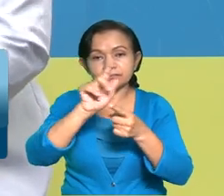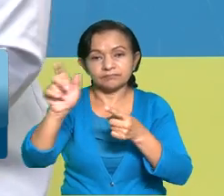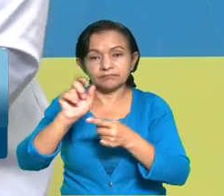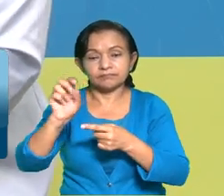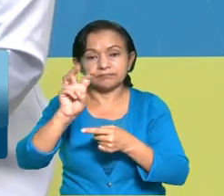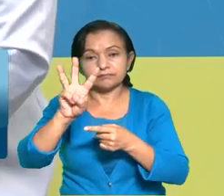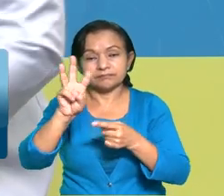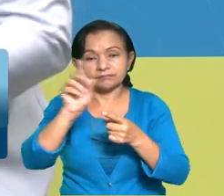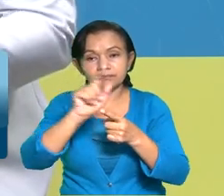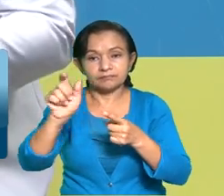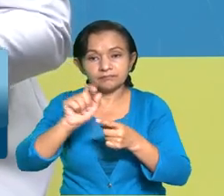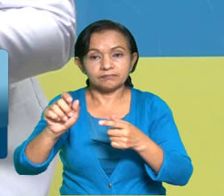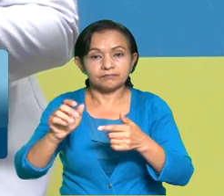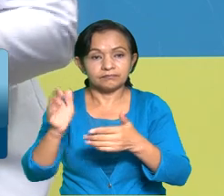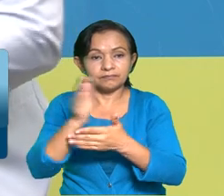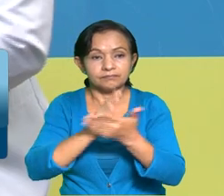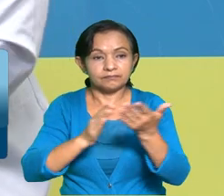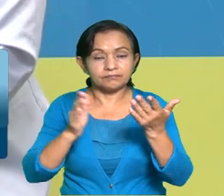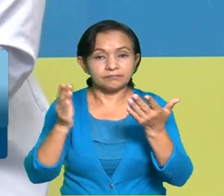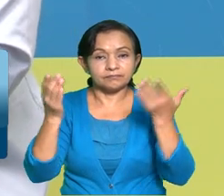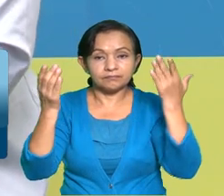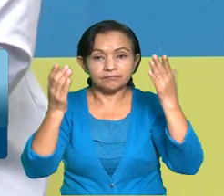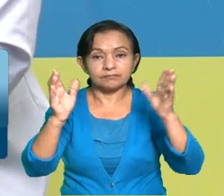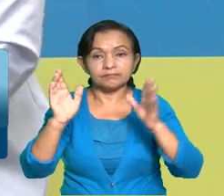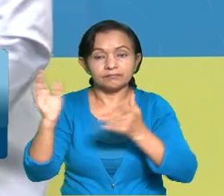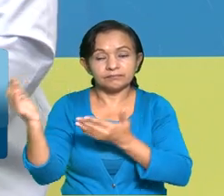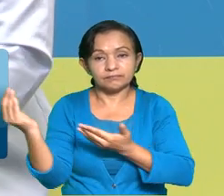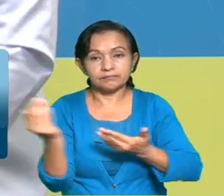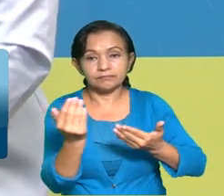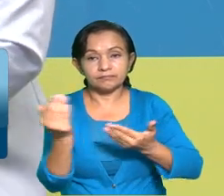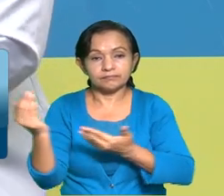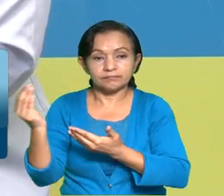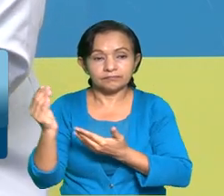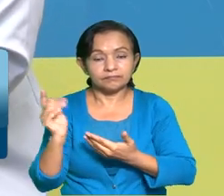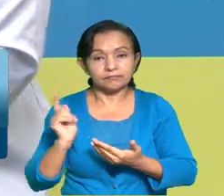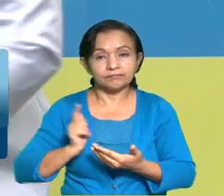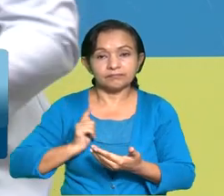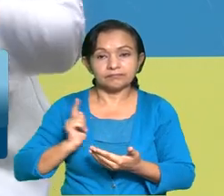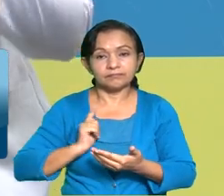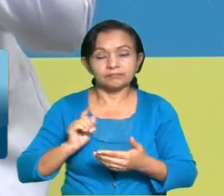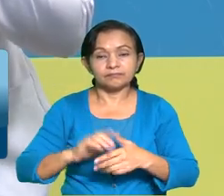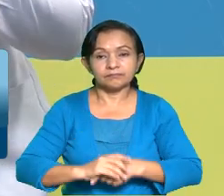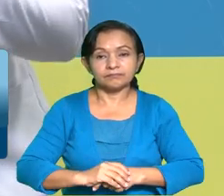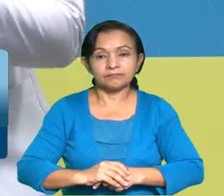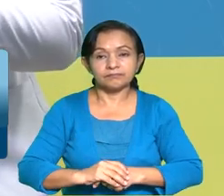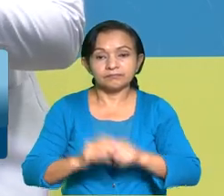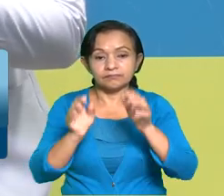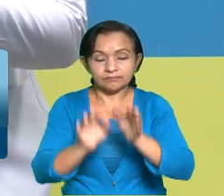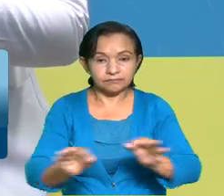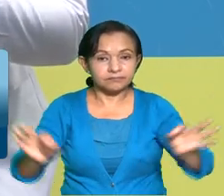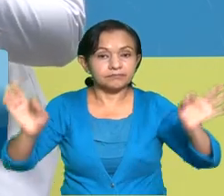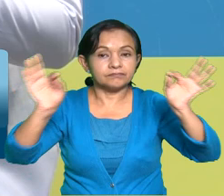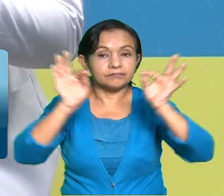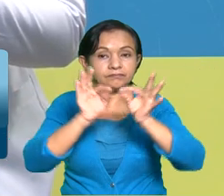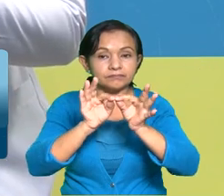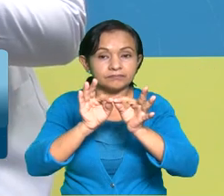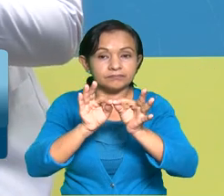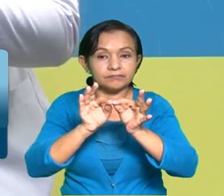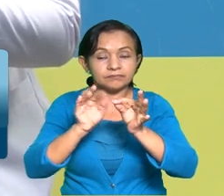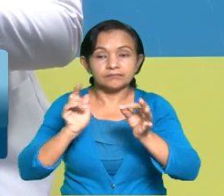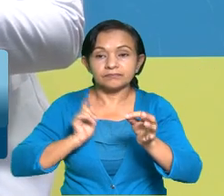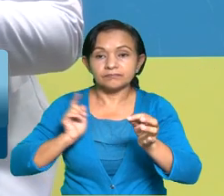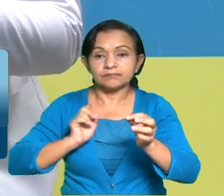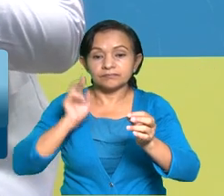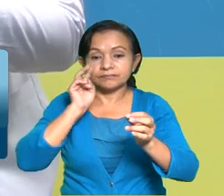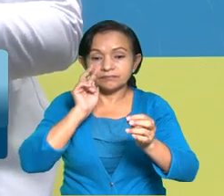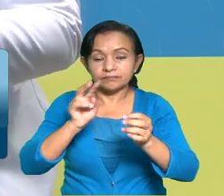los 3 meses, según los hallazgos que el bebé vaya presentando o la evolución. Ahí es, la importancia de esto es que se detectan